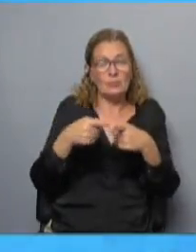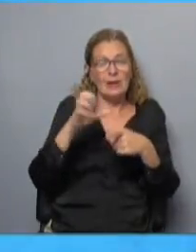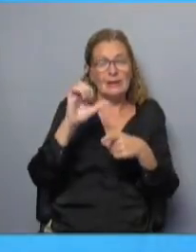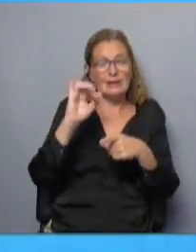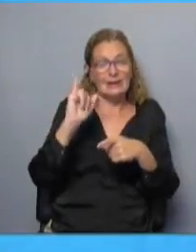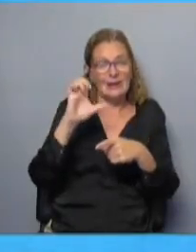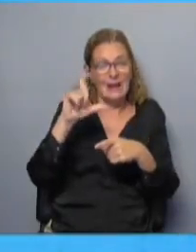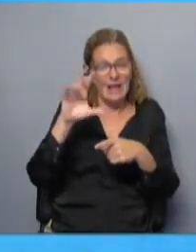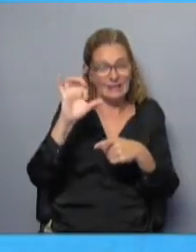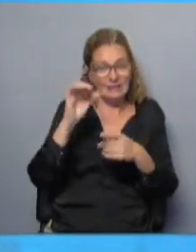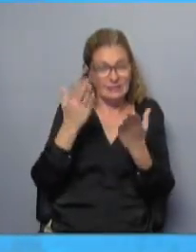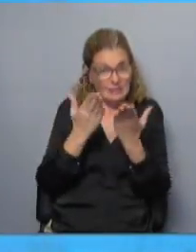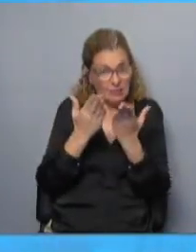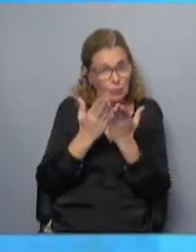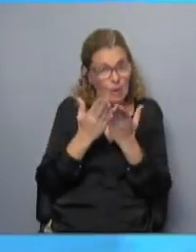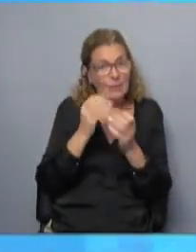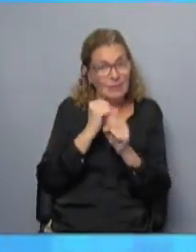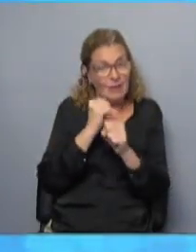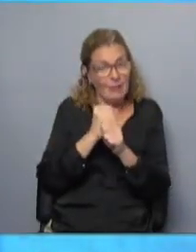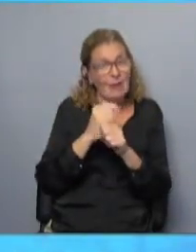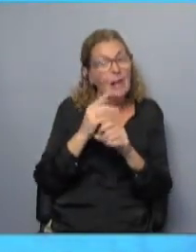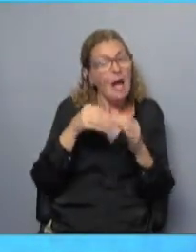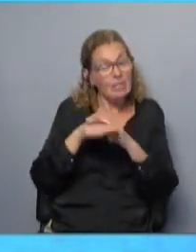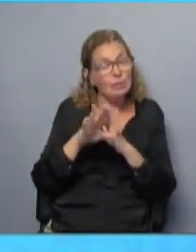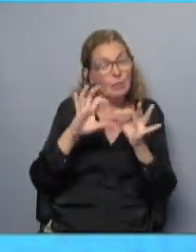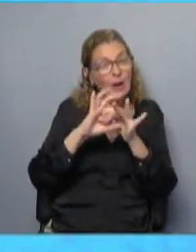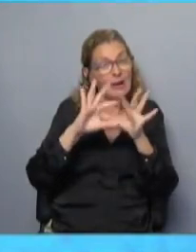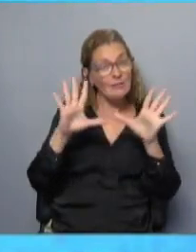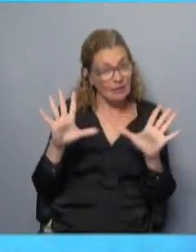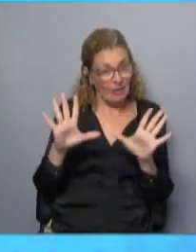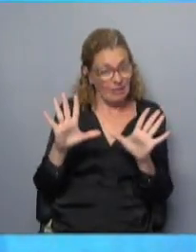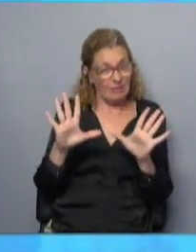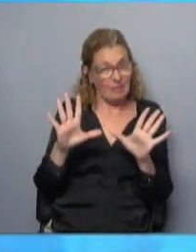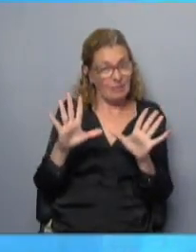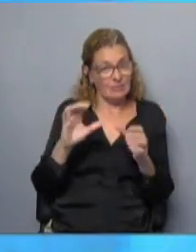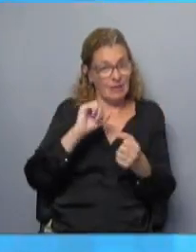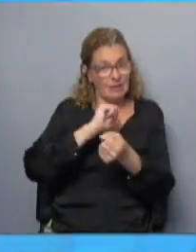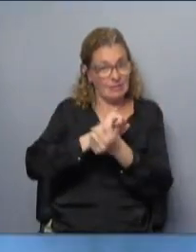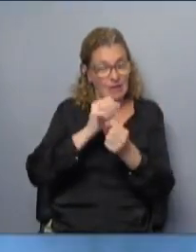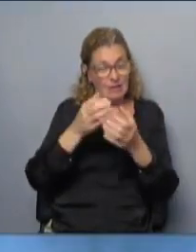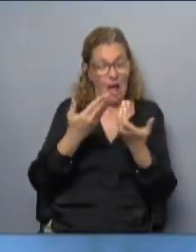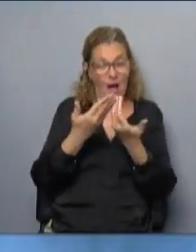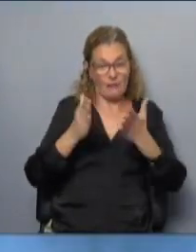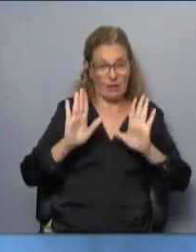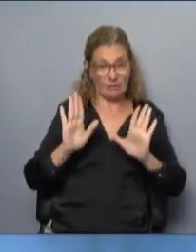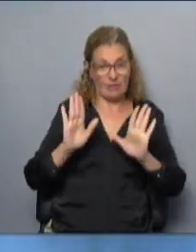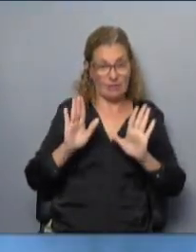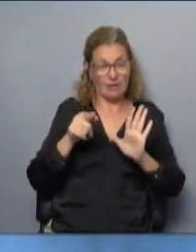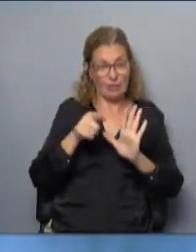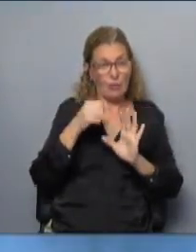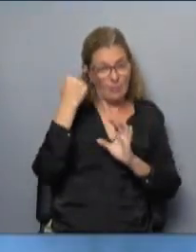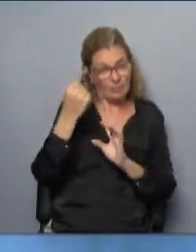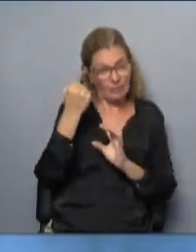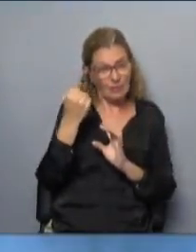trabajaban estudiaban tenían como cierta libertad dentro del centro había ese concepto de celdas abiertas y está ahí la clave